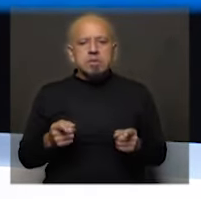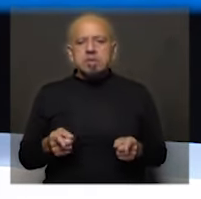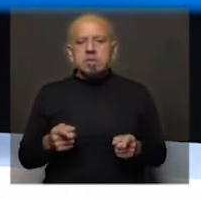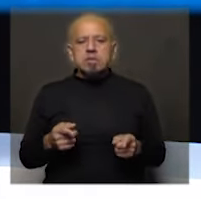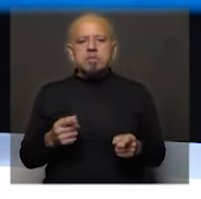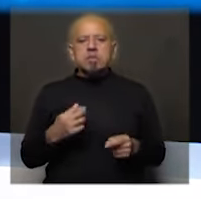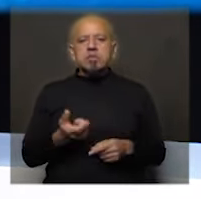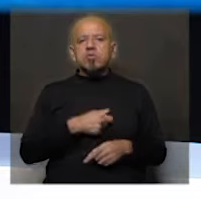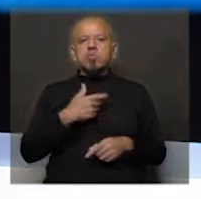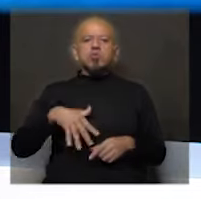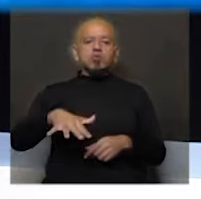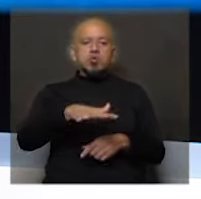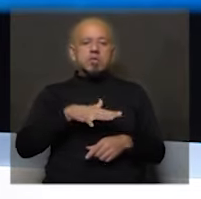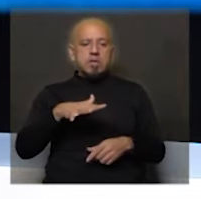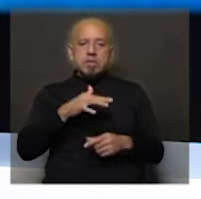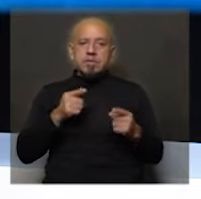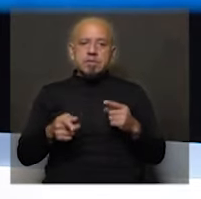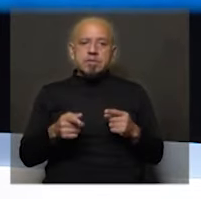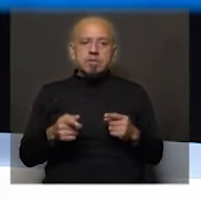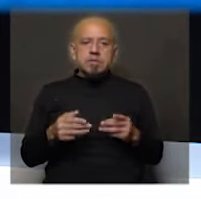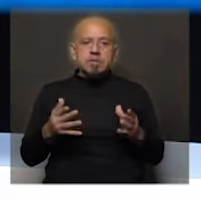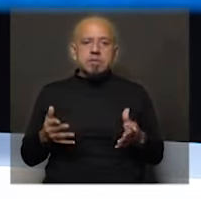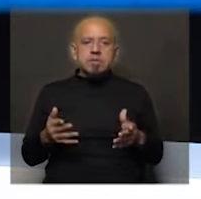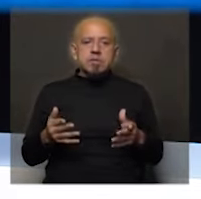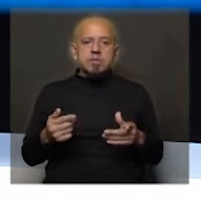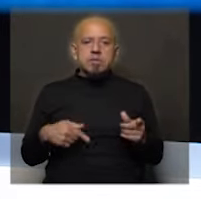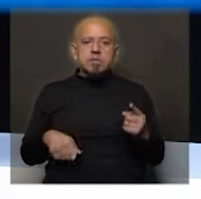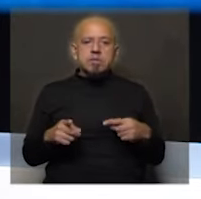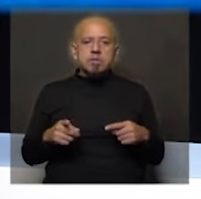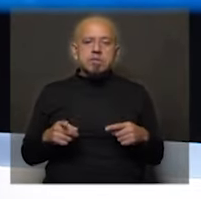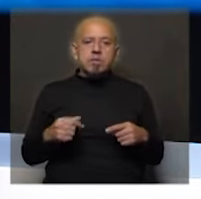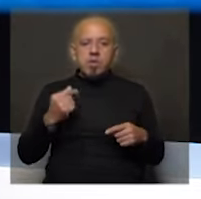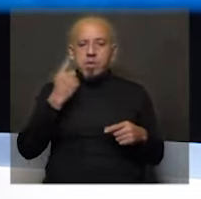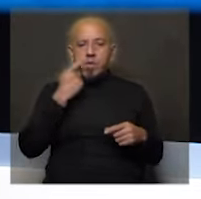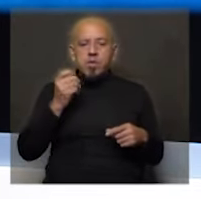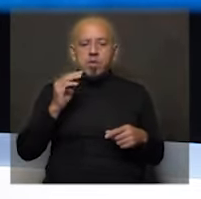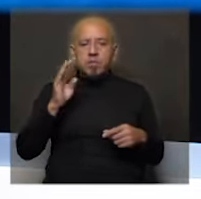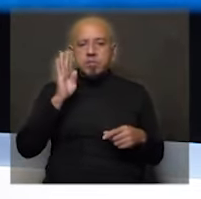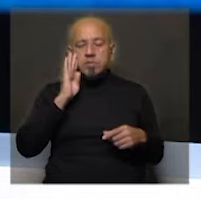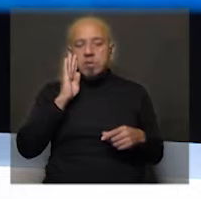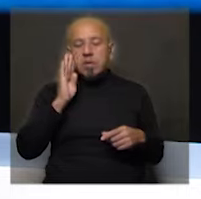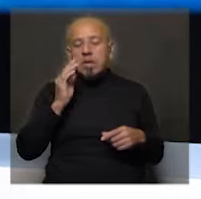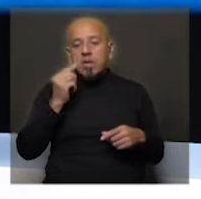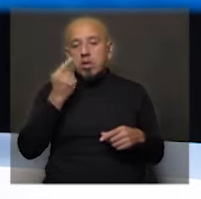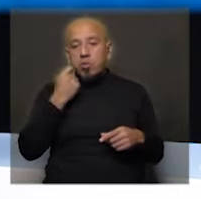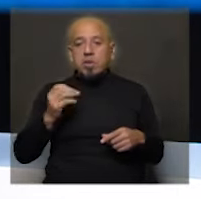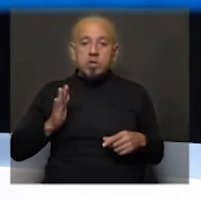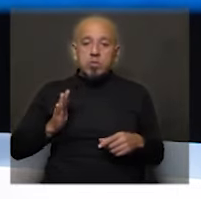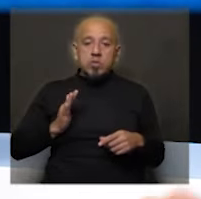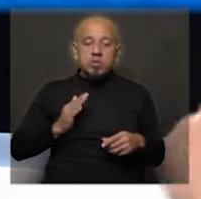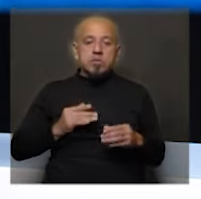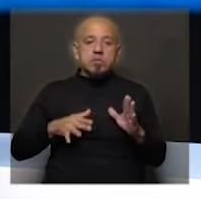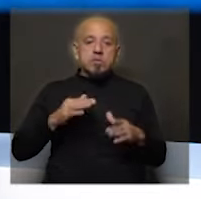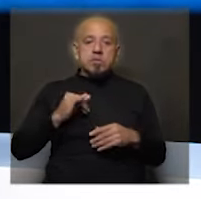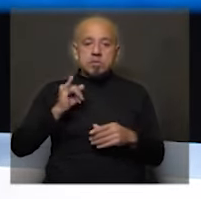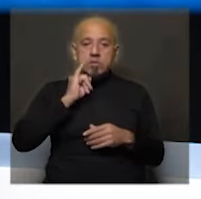poner el foco porque a veces nos quedamos este con con lo que pasa entre entre el hombre y la mujer y lo digo así porque la mayoría de los casos las denuncias